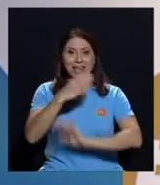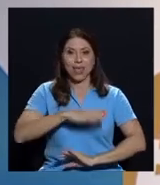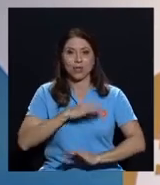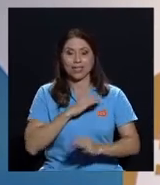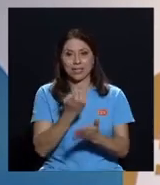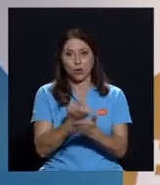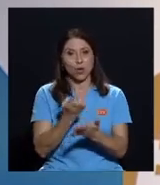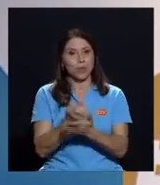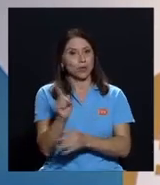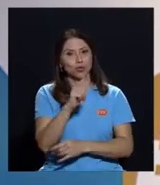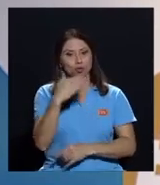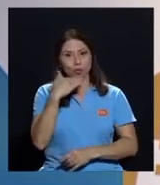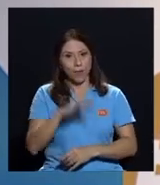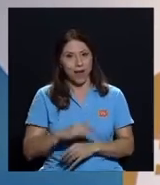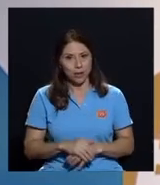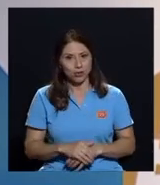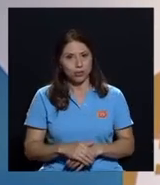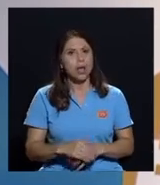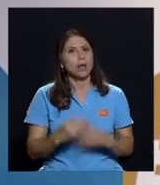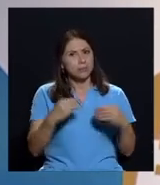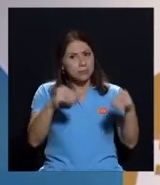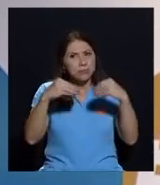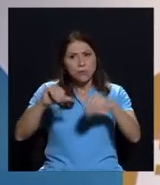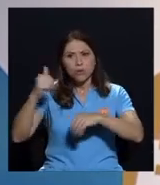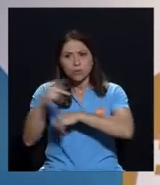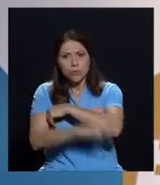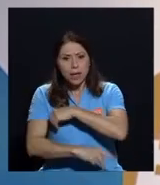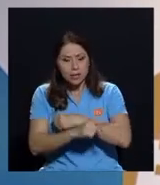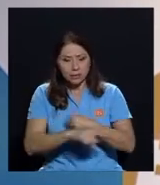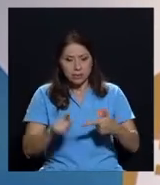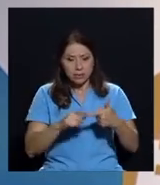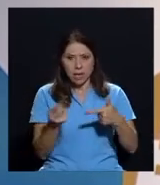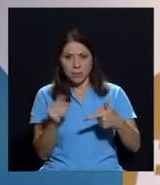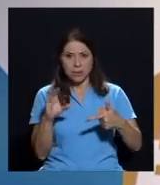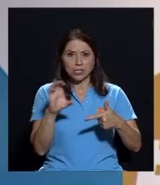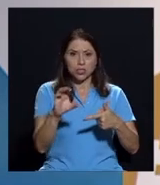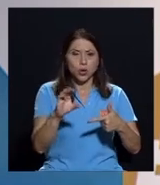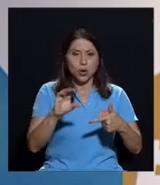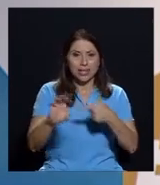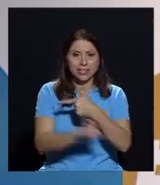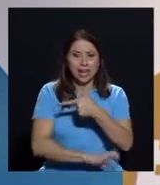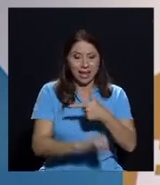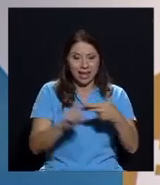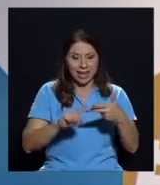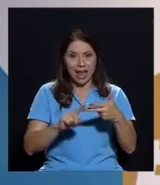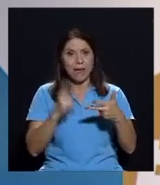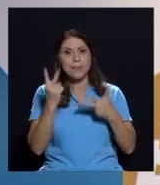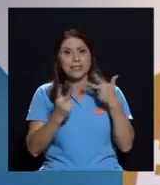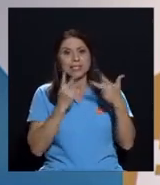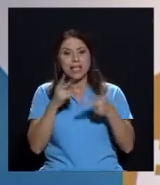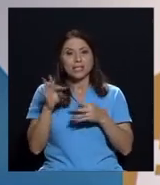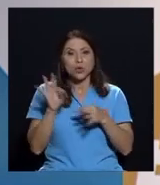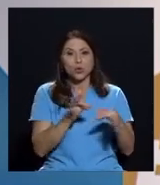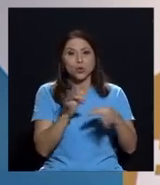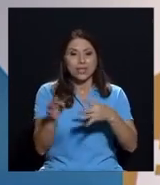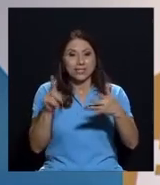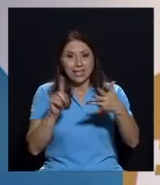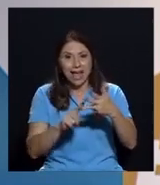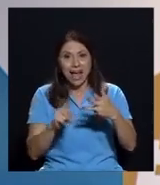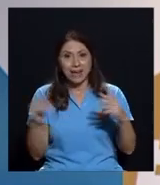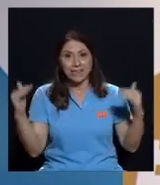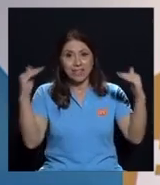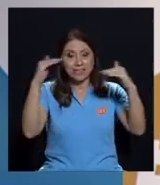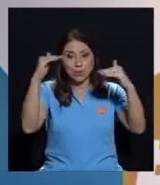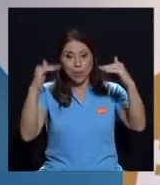malos hay récord en la exportación el récord de inversión extranjera récord en vista de situación turística hay una reducción de la desigualdad que no